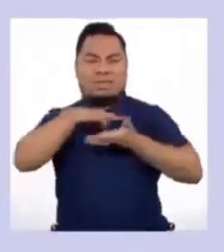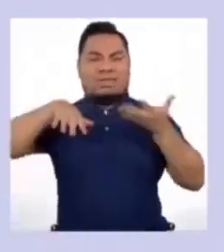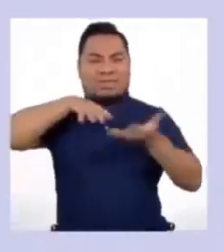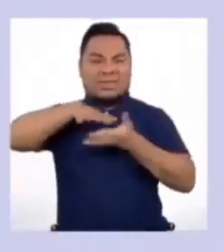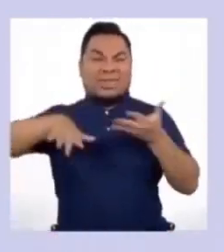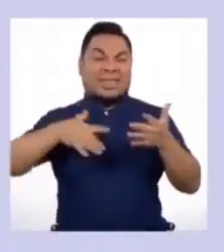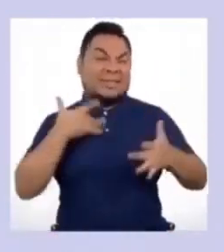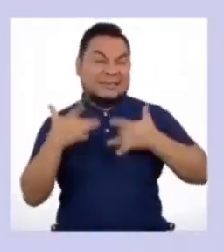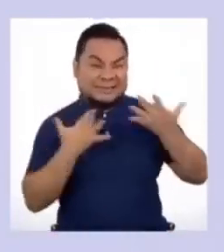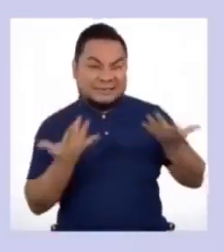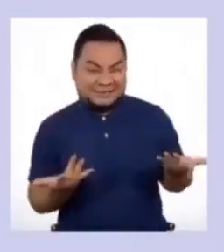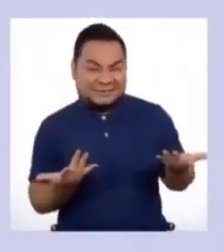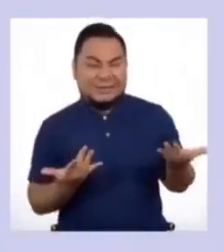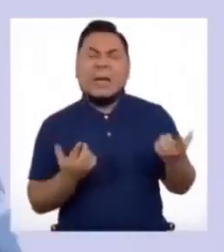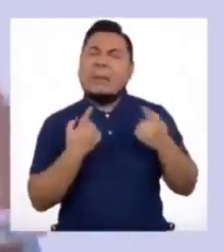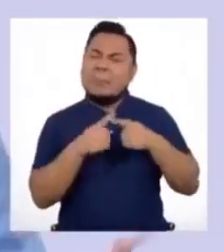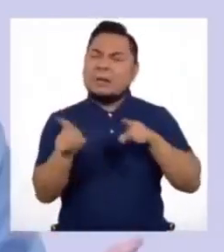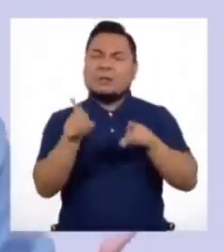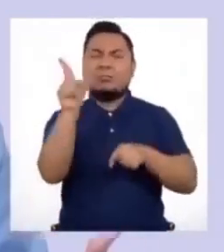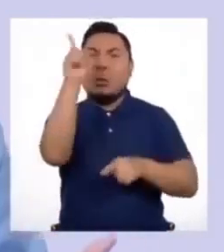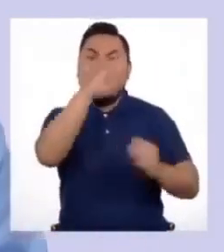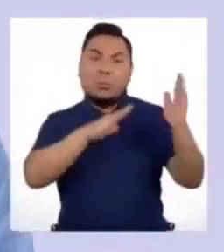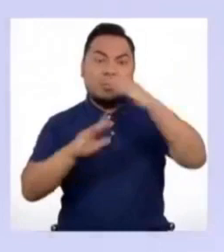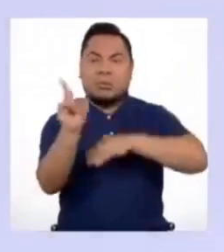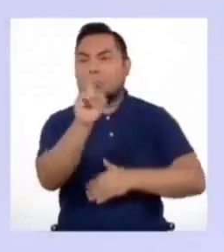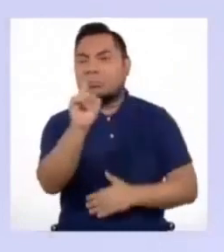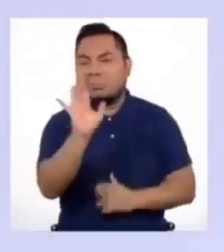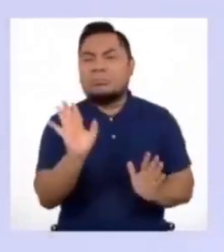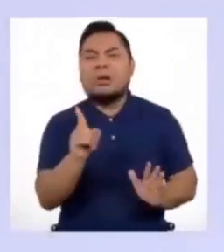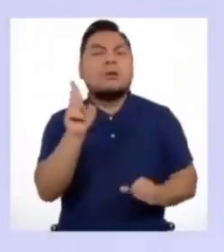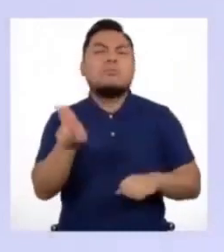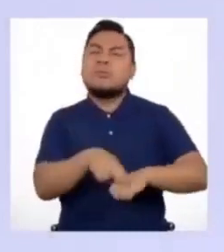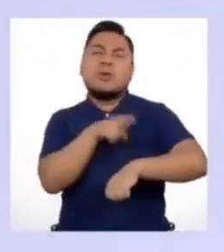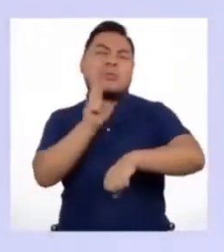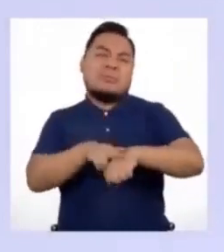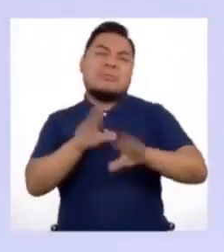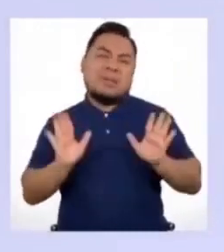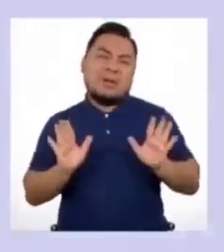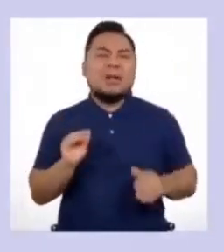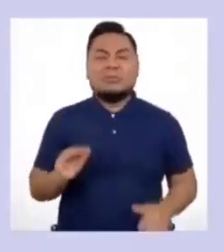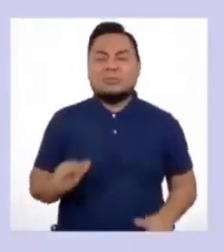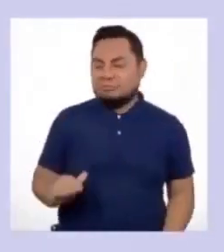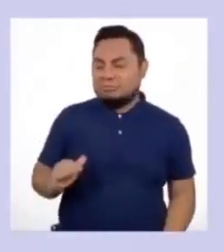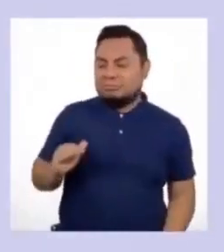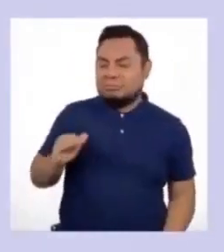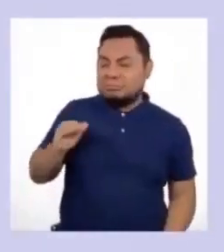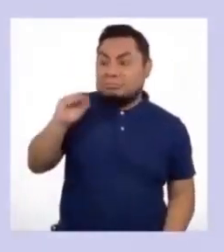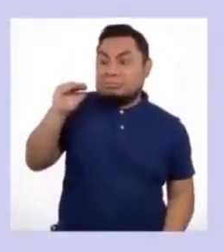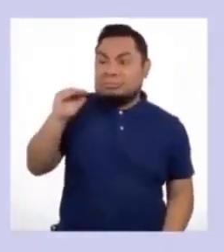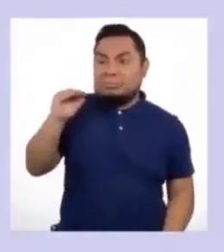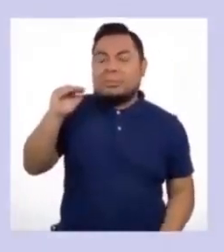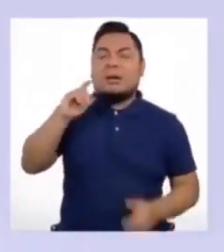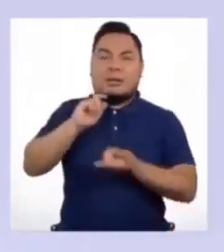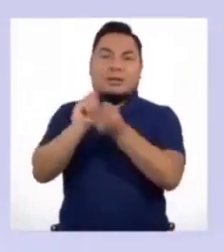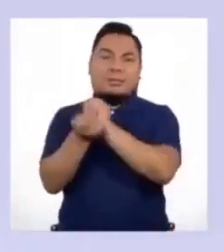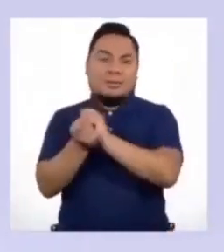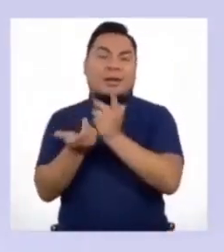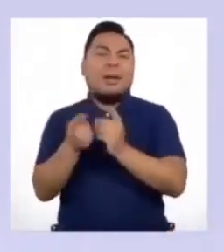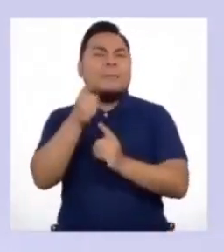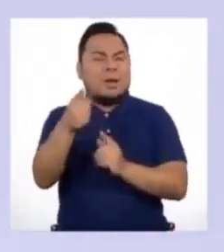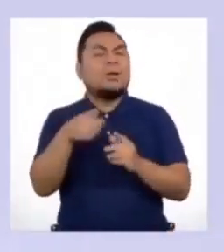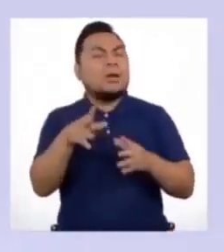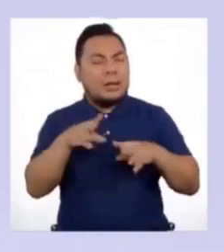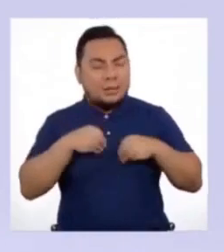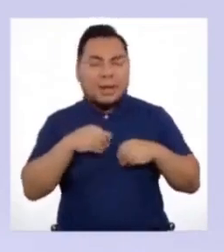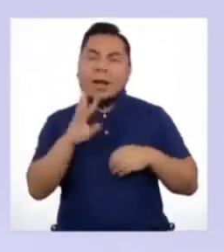pero no te preocupes si estás experimentando todo lo que te cuento ahora. Es normal, lo importante es reconocerlo y hablarlo. Y si